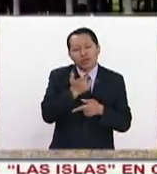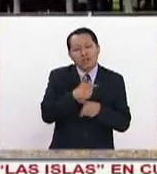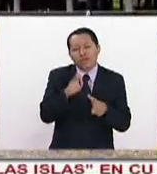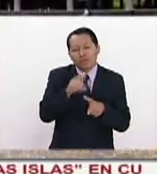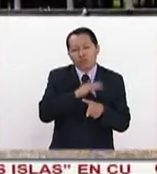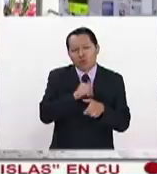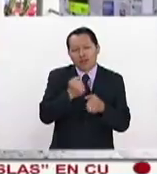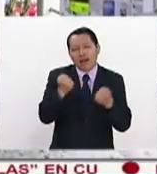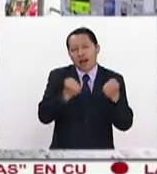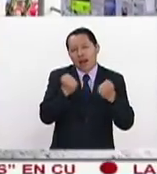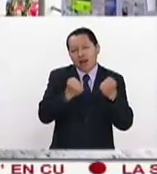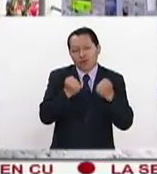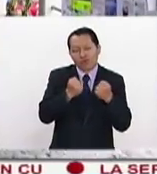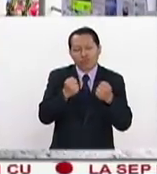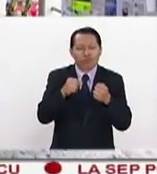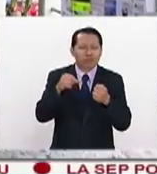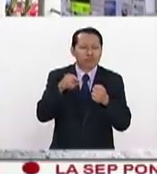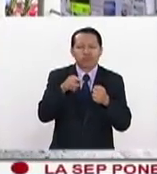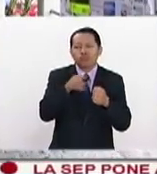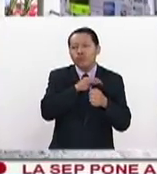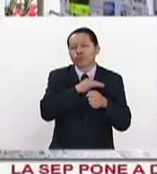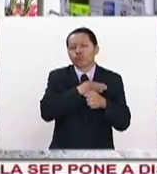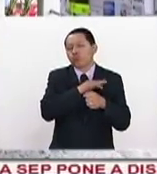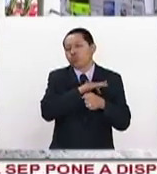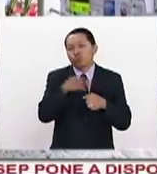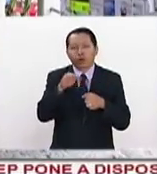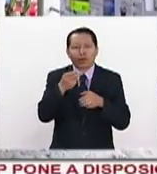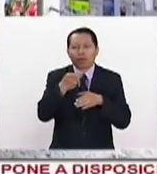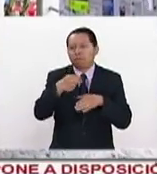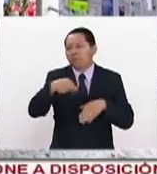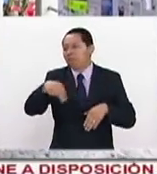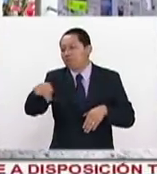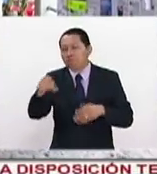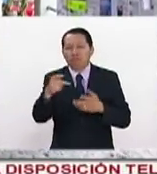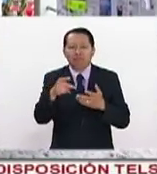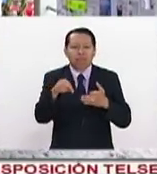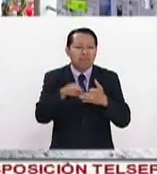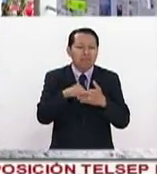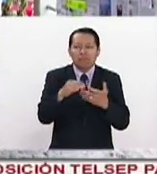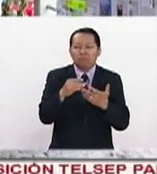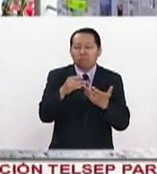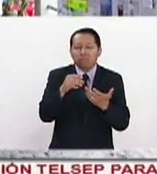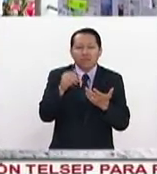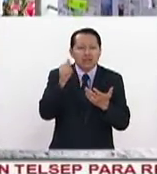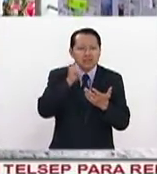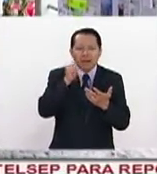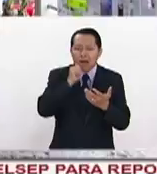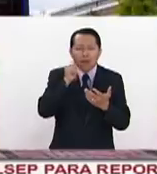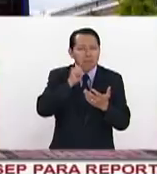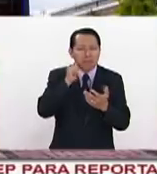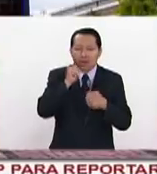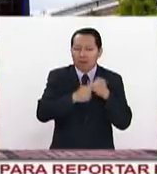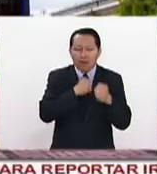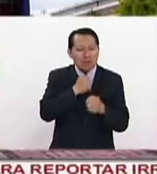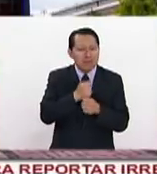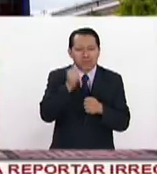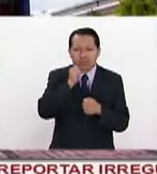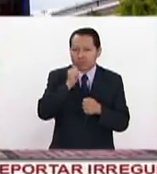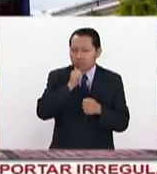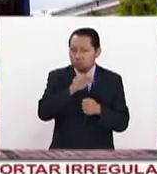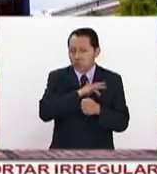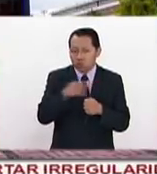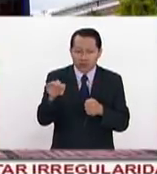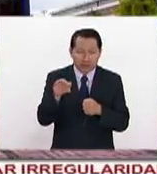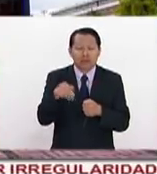su carro y bajar y caminar a cualquier hora del día, en cualquier día del año, ¿no? Entonces, claro, esto provoca también que